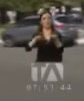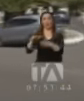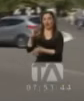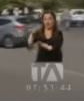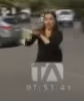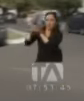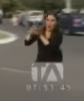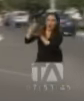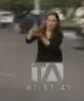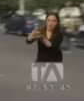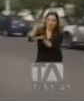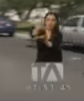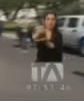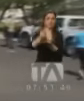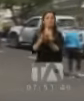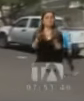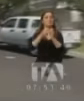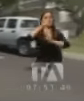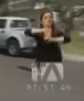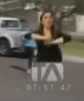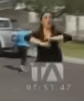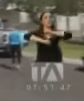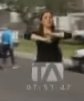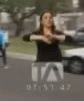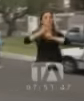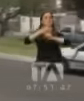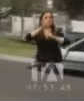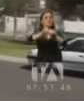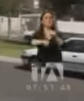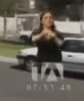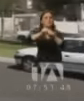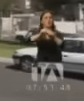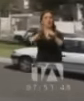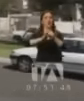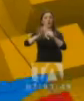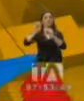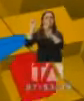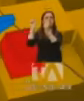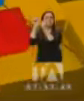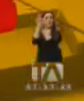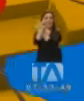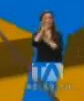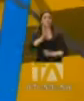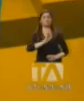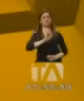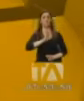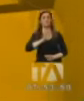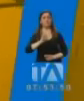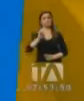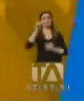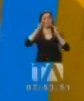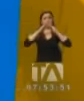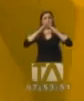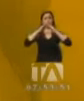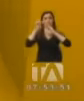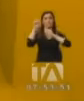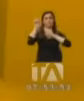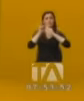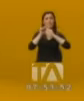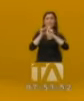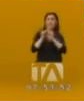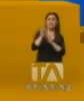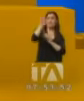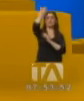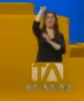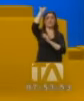lo que corresponde al impacto estructural que tendrán las cabinas en la zona, se indicó que técnicamente desde el techo de una vivienda hasta la base